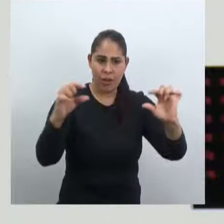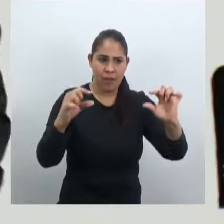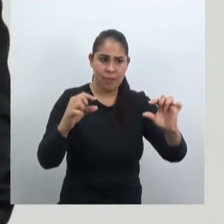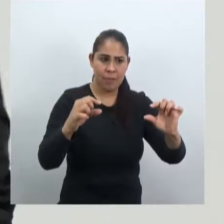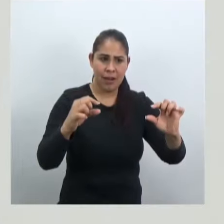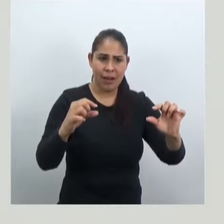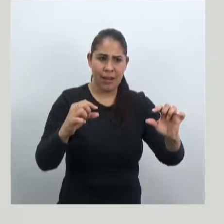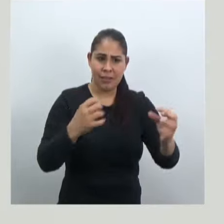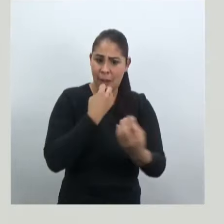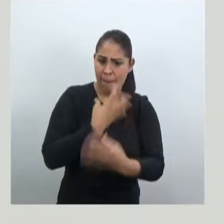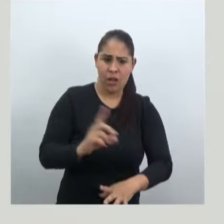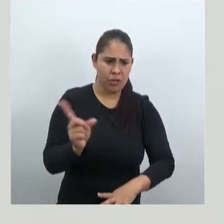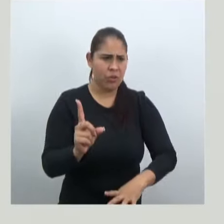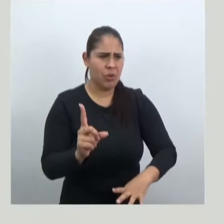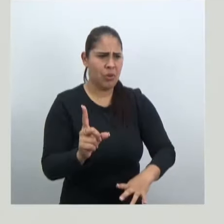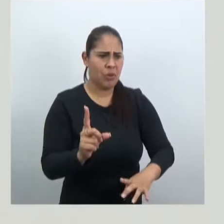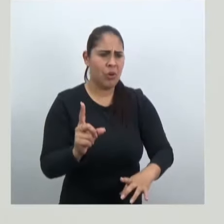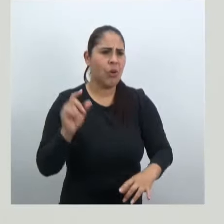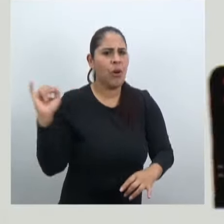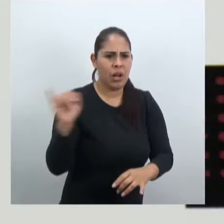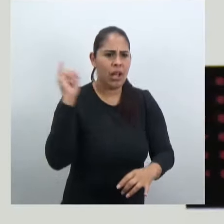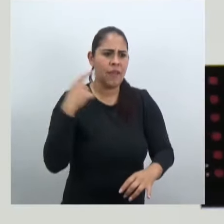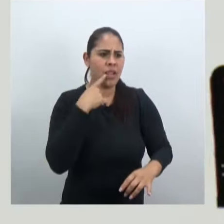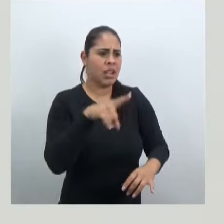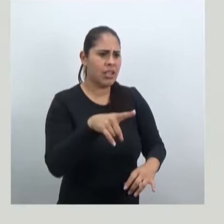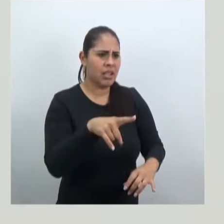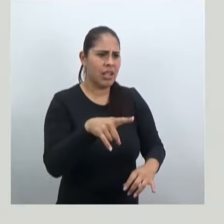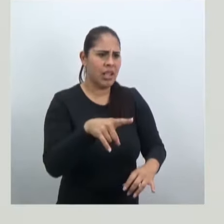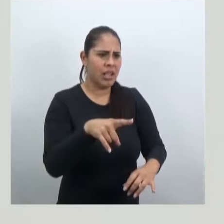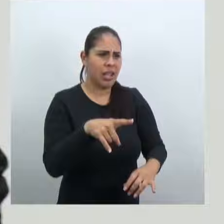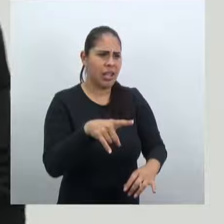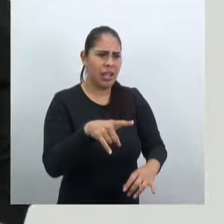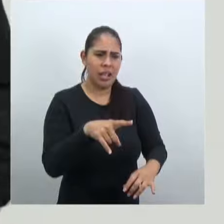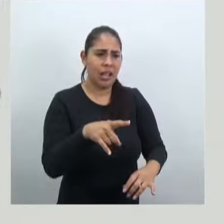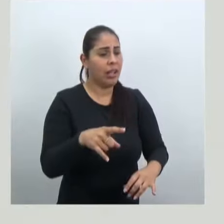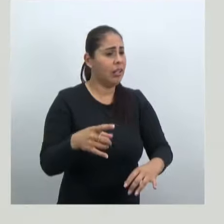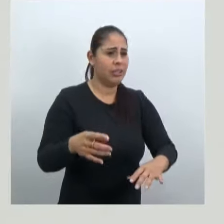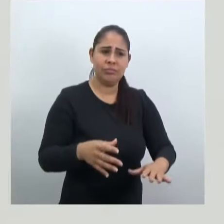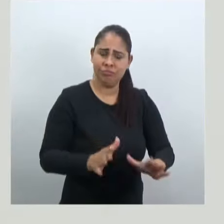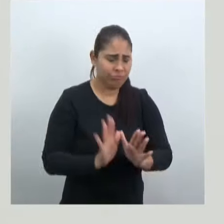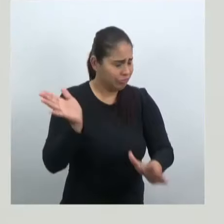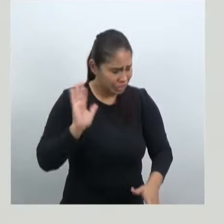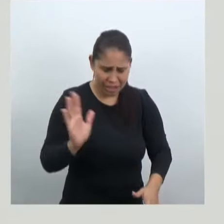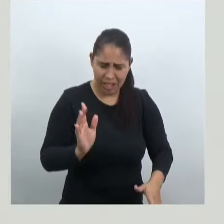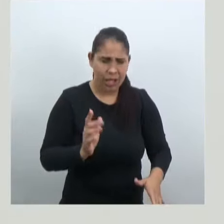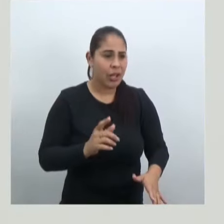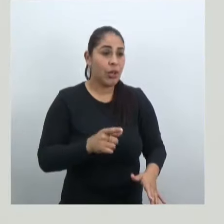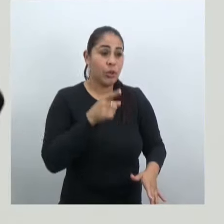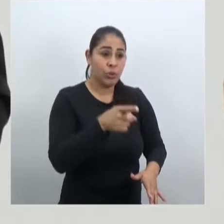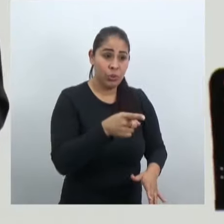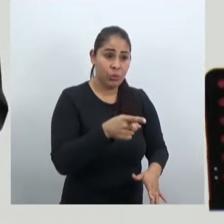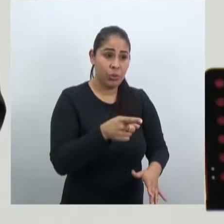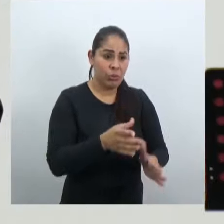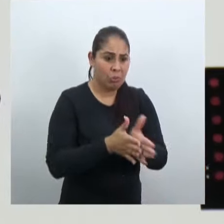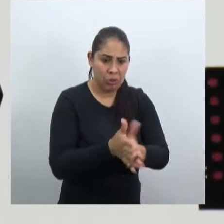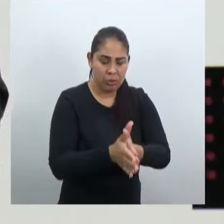diga el jefe: tengo que despedir en la próxima semana unos cuantos. Nadie tiene que motivarte a orar. Tú mismo te levantas a